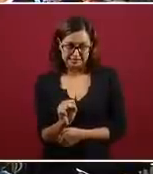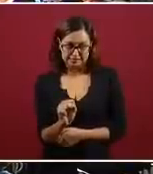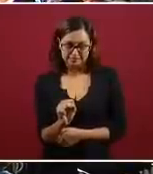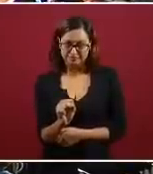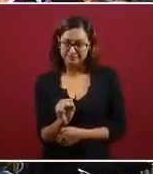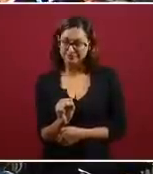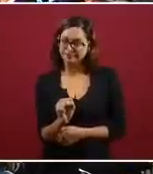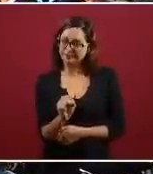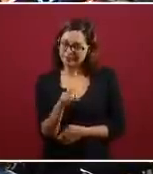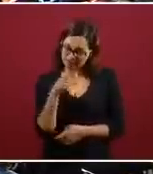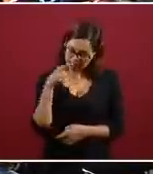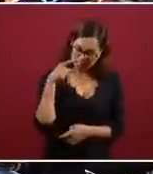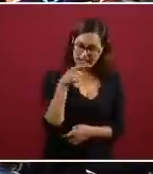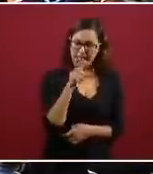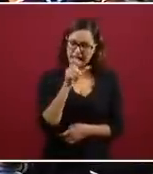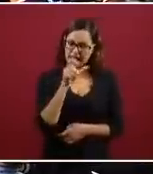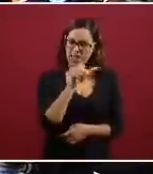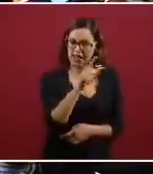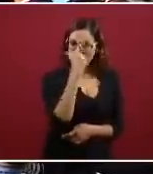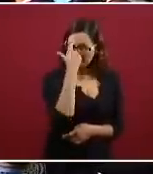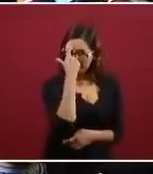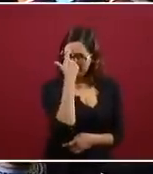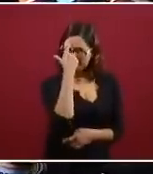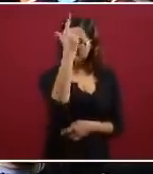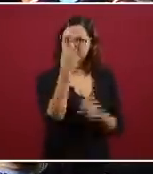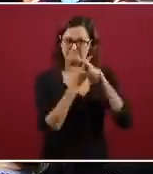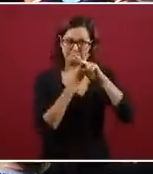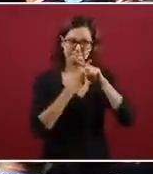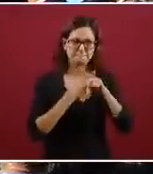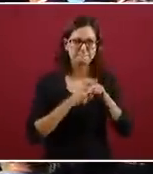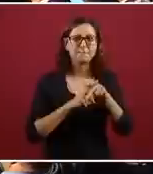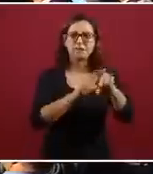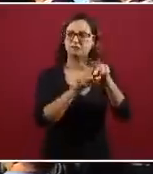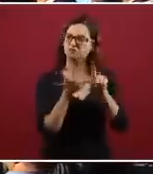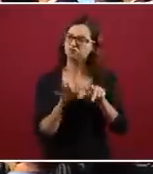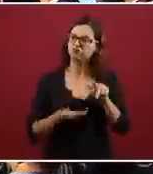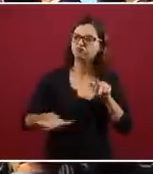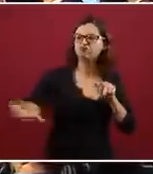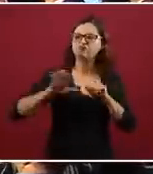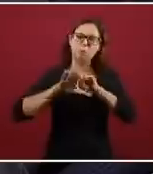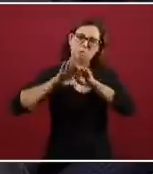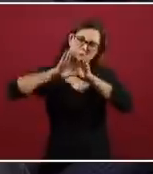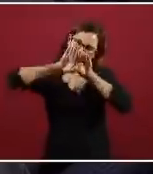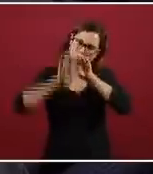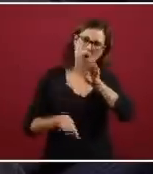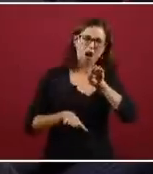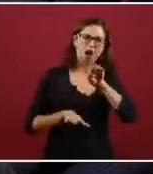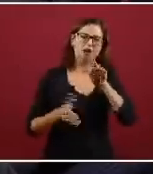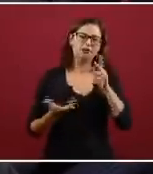es el padre de la desigualdad moderna.